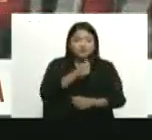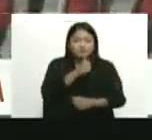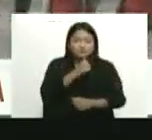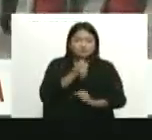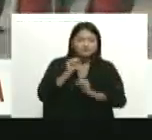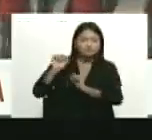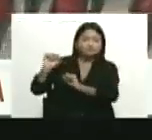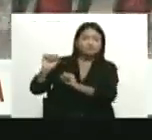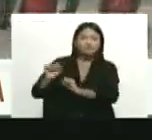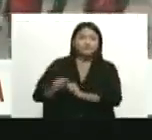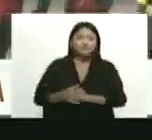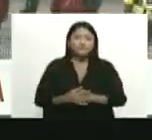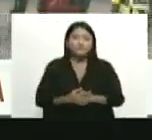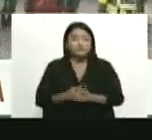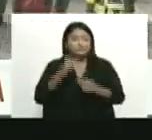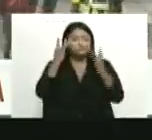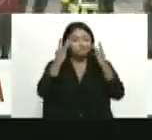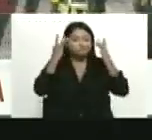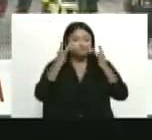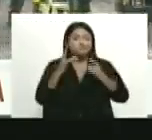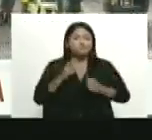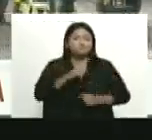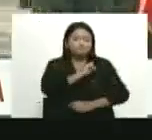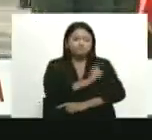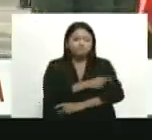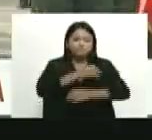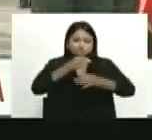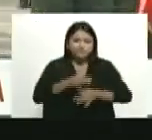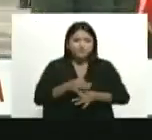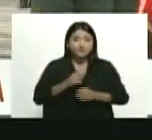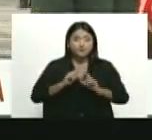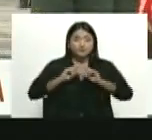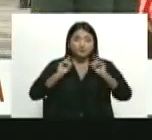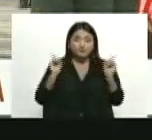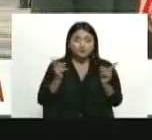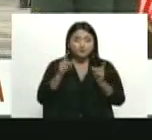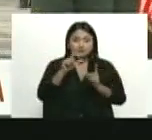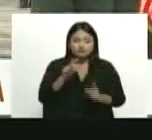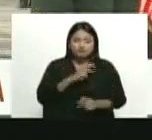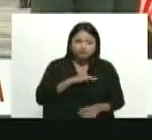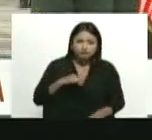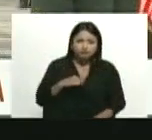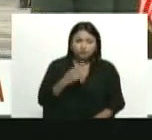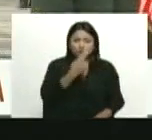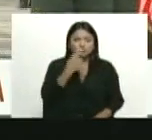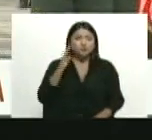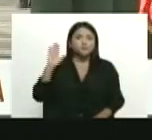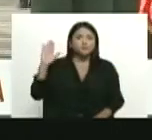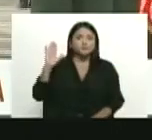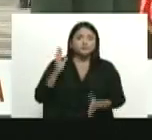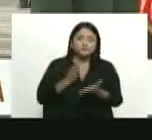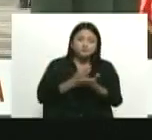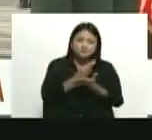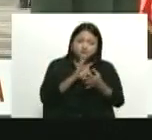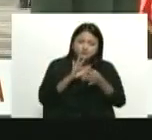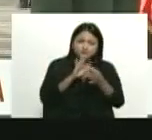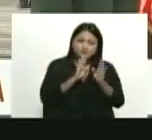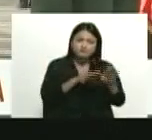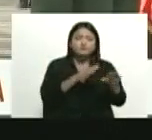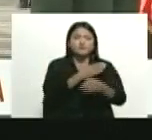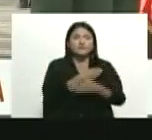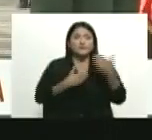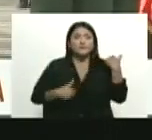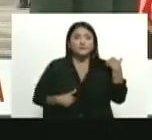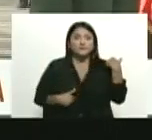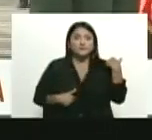Hoy, en nombre de cada hombre y mujer que conforman la red central, reafirmamos nuestro compromiso de lealtad y respaldo al presidente